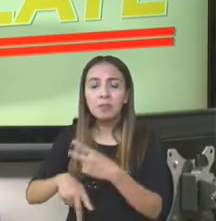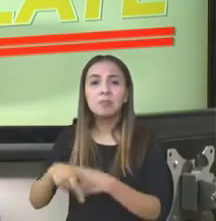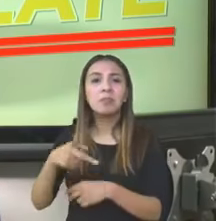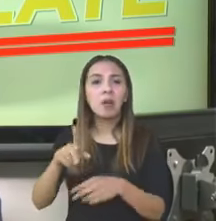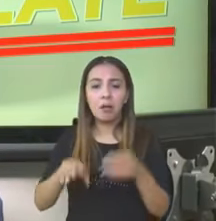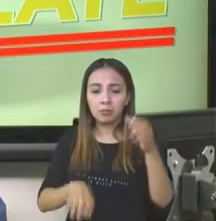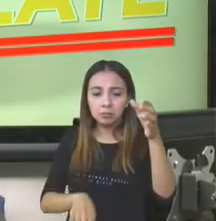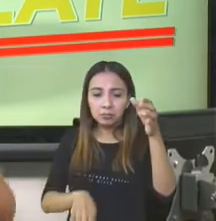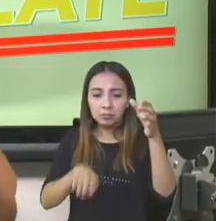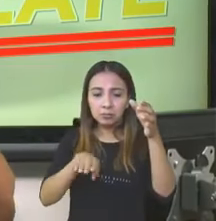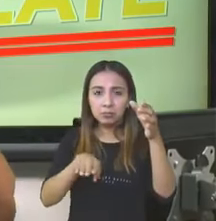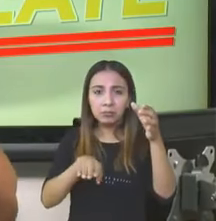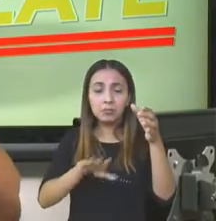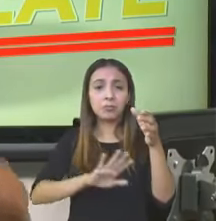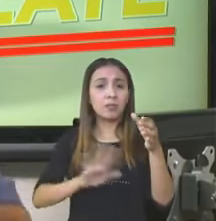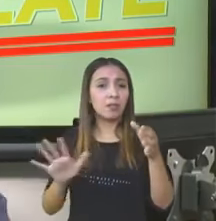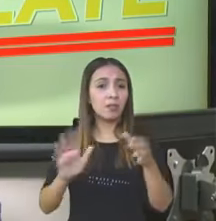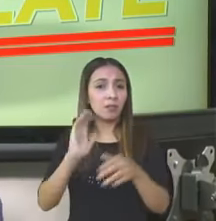bote de agua